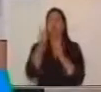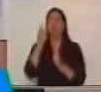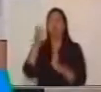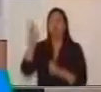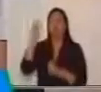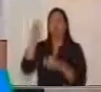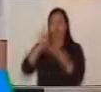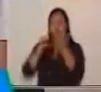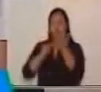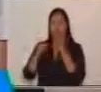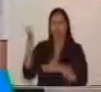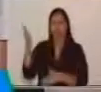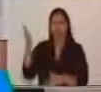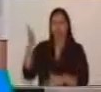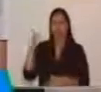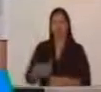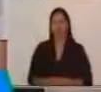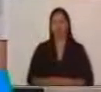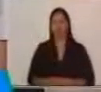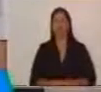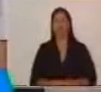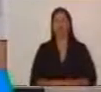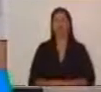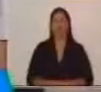Y vamos a leer lo siguiente: